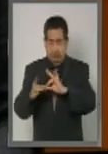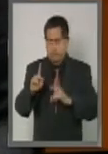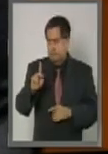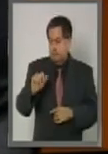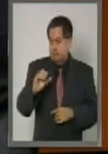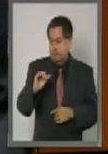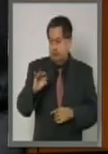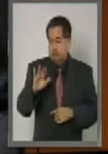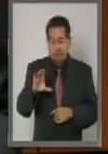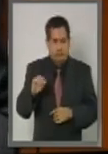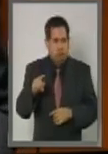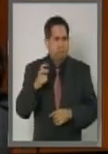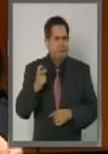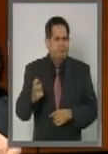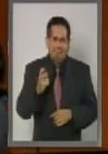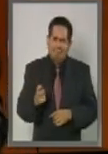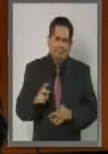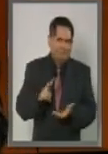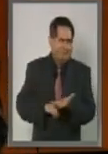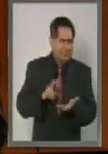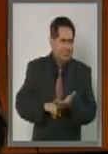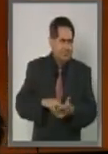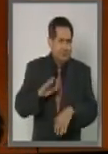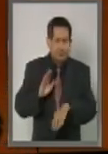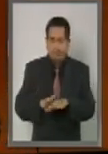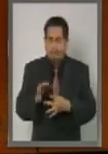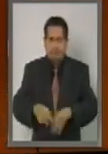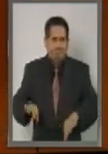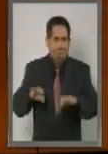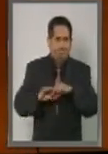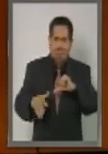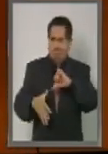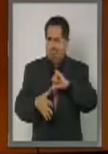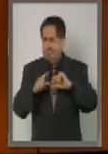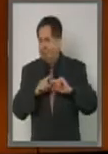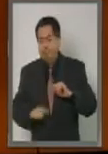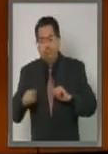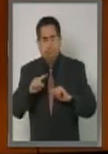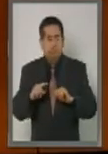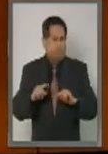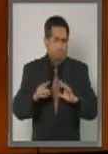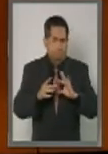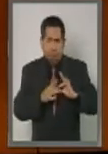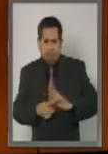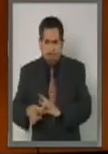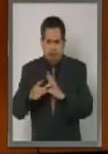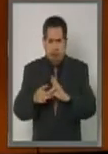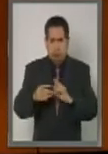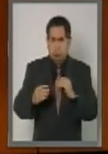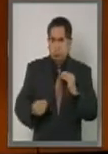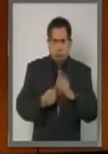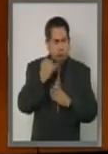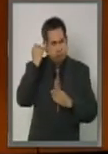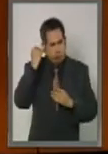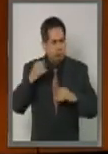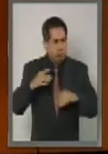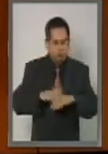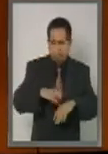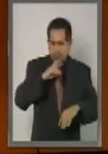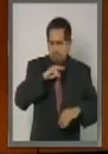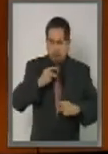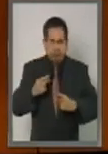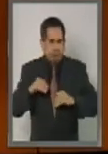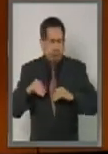hoy la plataforma de integración más exitosa en el continente. Es una alianza innovadora, dinámica, que